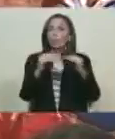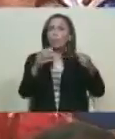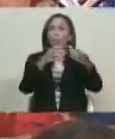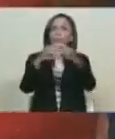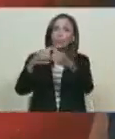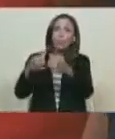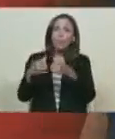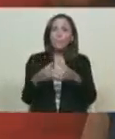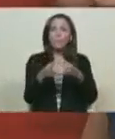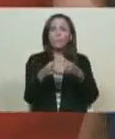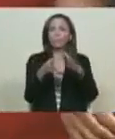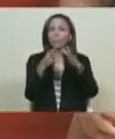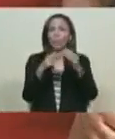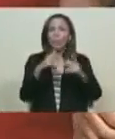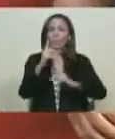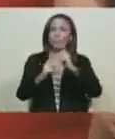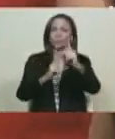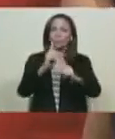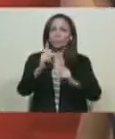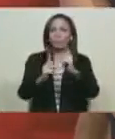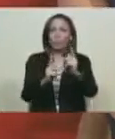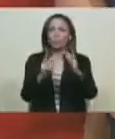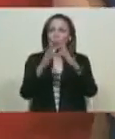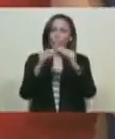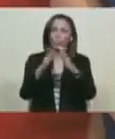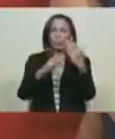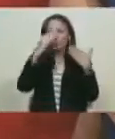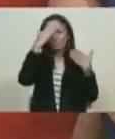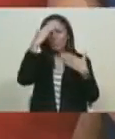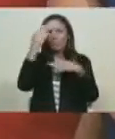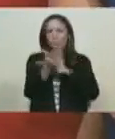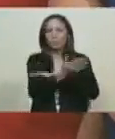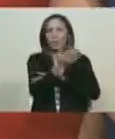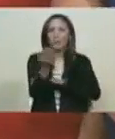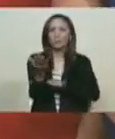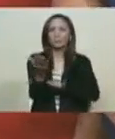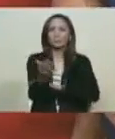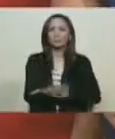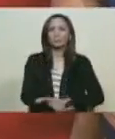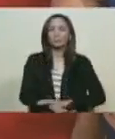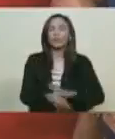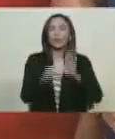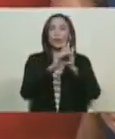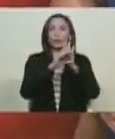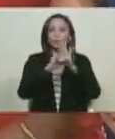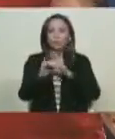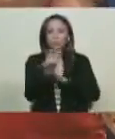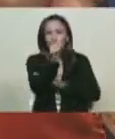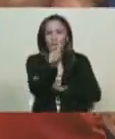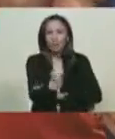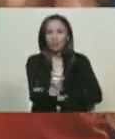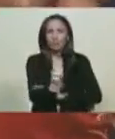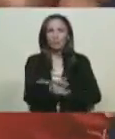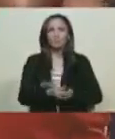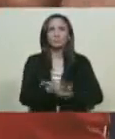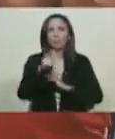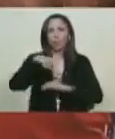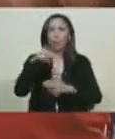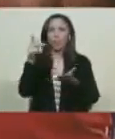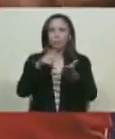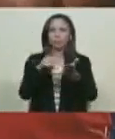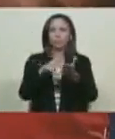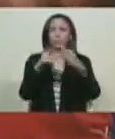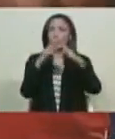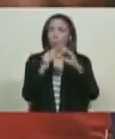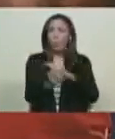A nuestro CPT, Consejo Productivo de Trabajadores. Nuestros camaradas constituyentes de la clase obrera hoy presentes. A